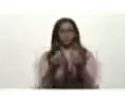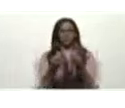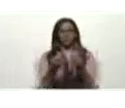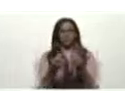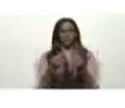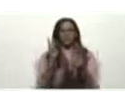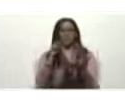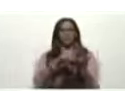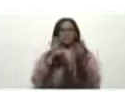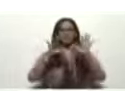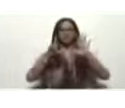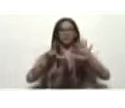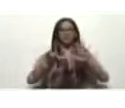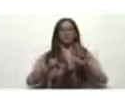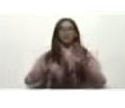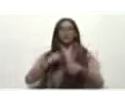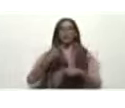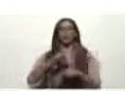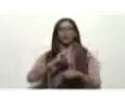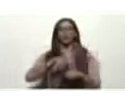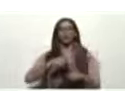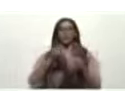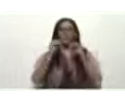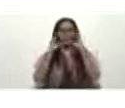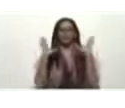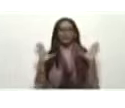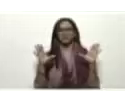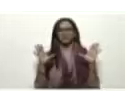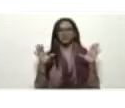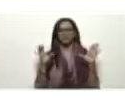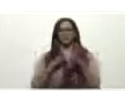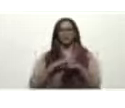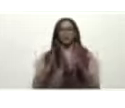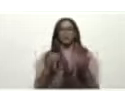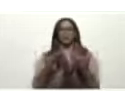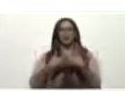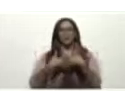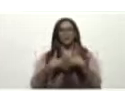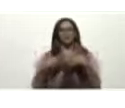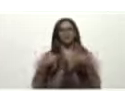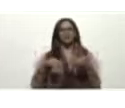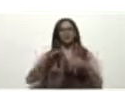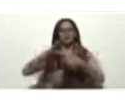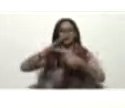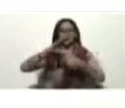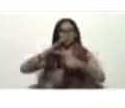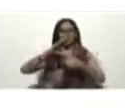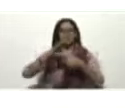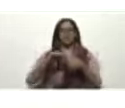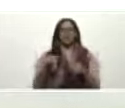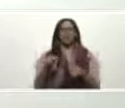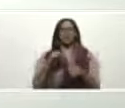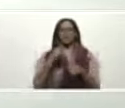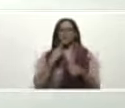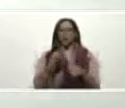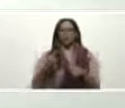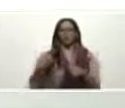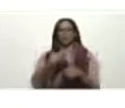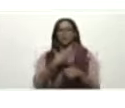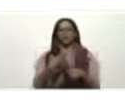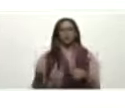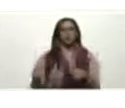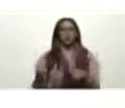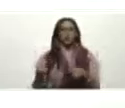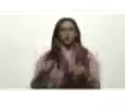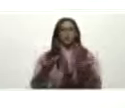en el 2017, luego no pudieron encenderse porque la empresa norteamericana negó las licencias y los filamentos de tungsteno